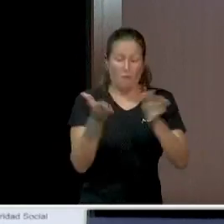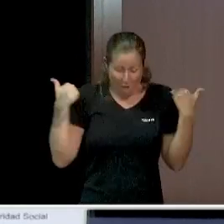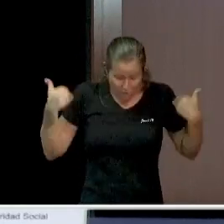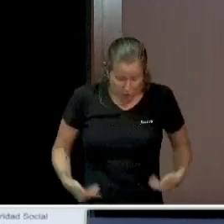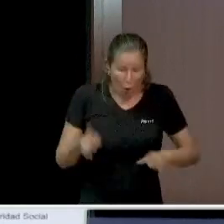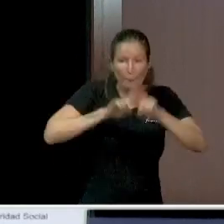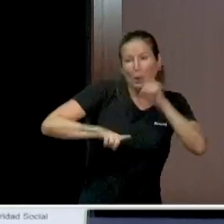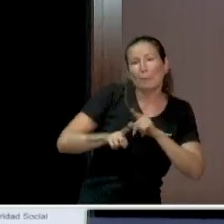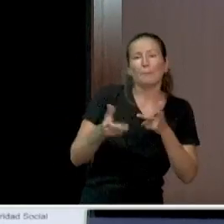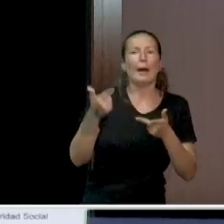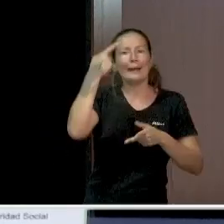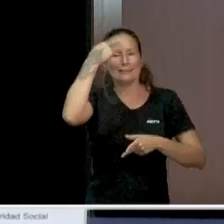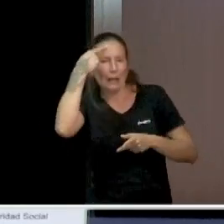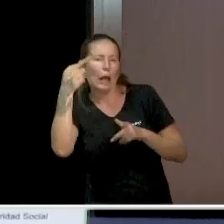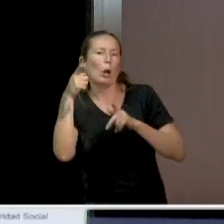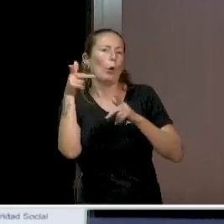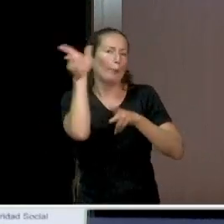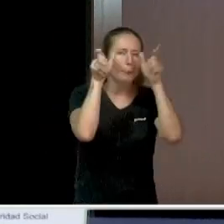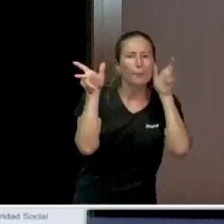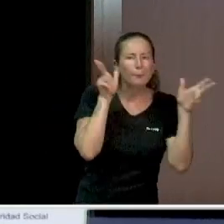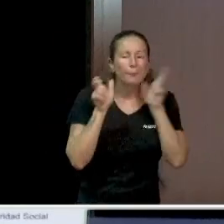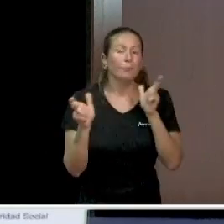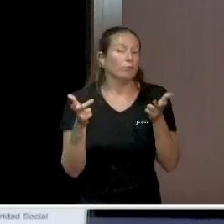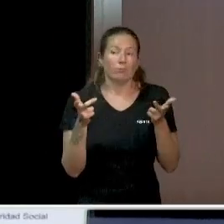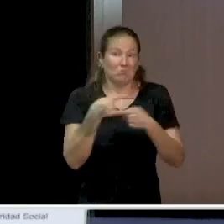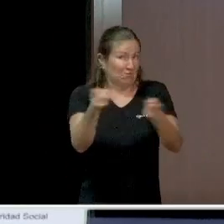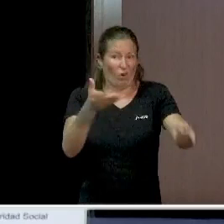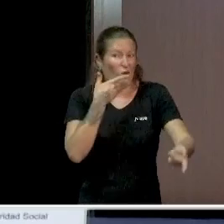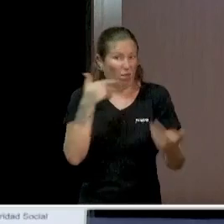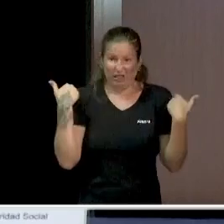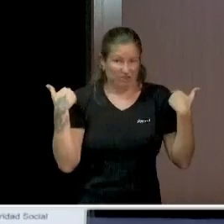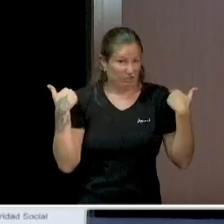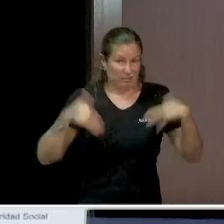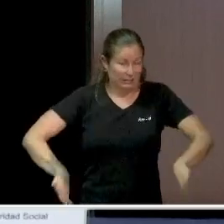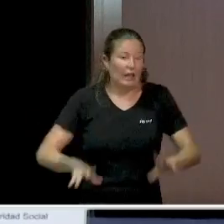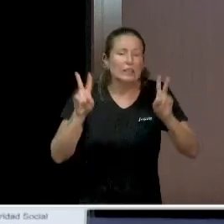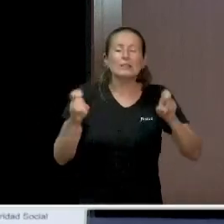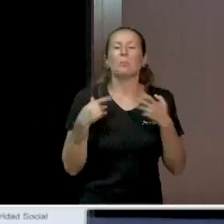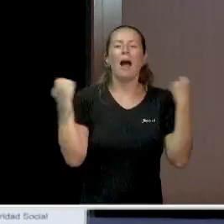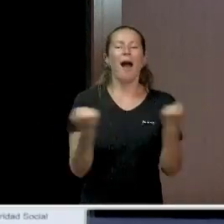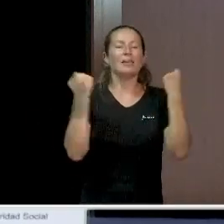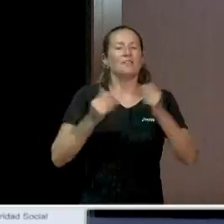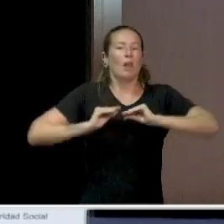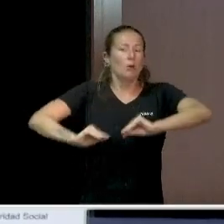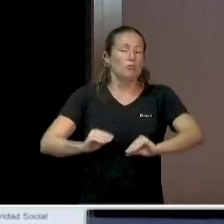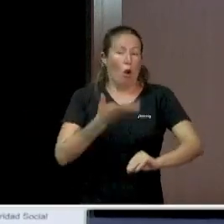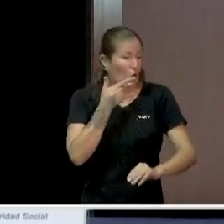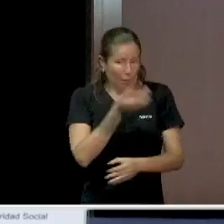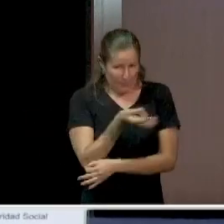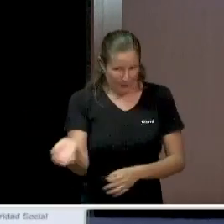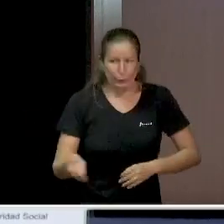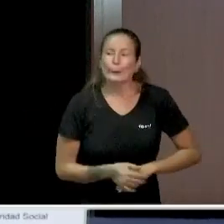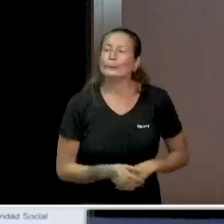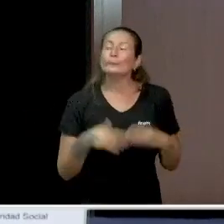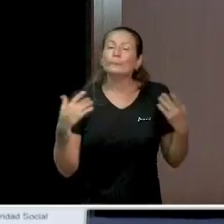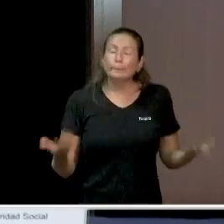físicas, psíquicas, sensoriales que limitan, como ustedes conocen ya, las principales actividades de la vida diaria. Con lo que